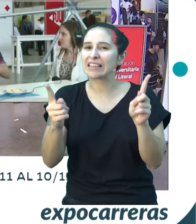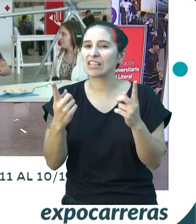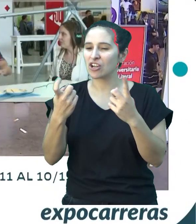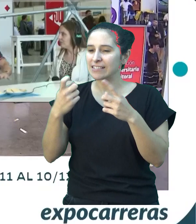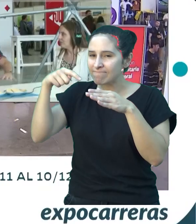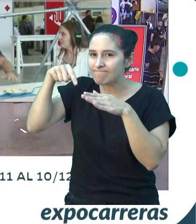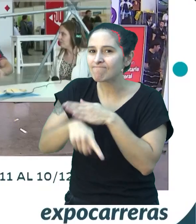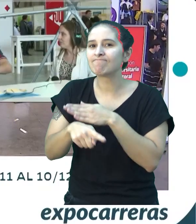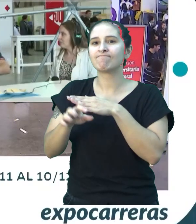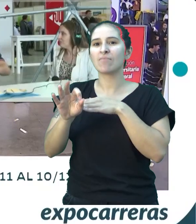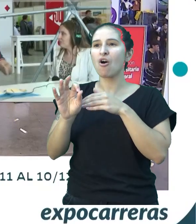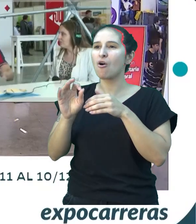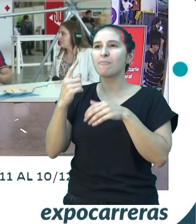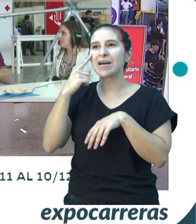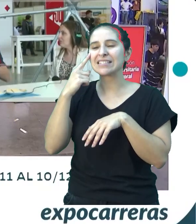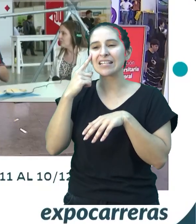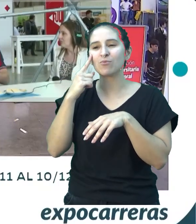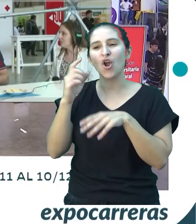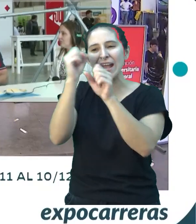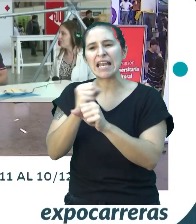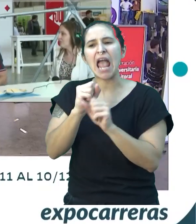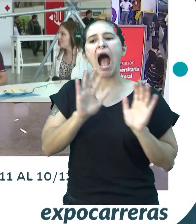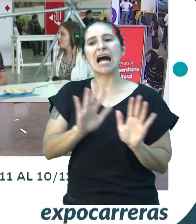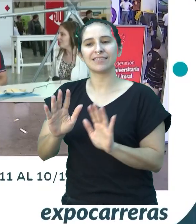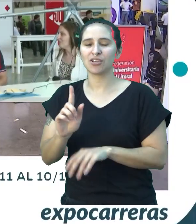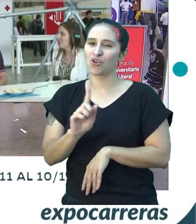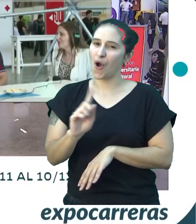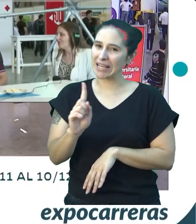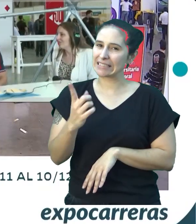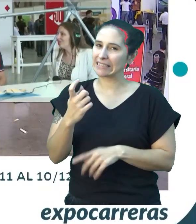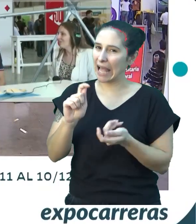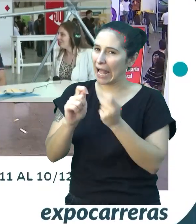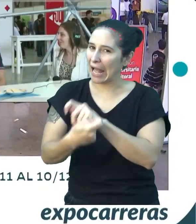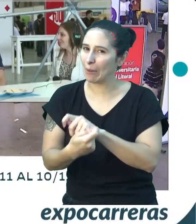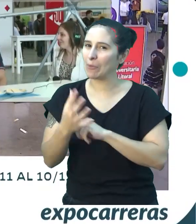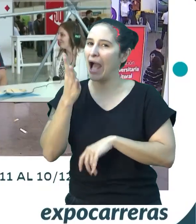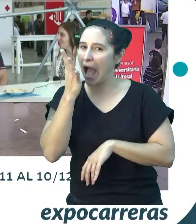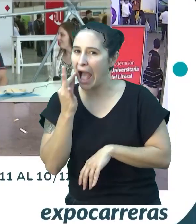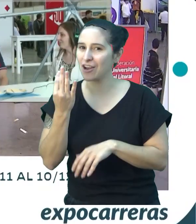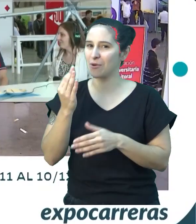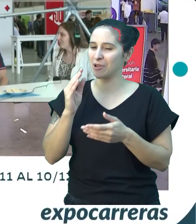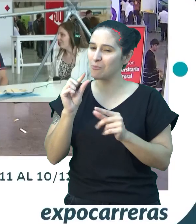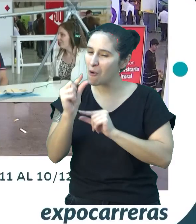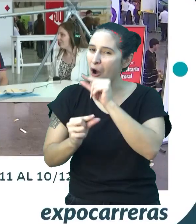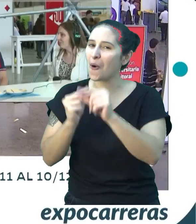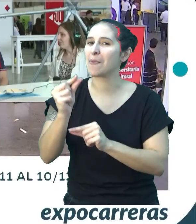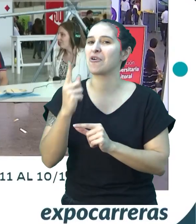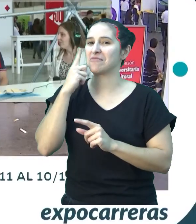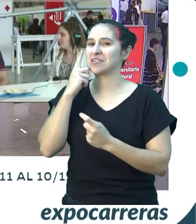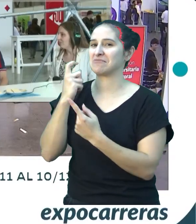che, bueno, esto no es tan así, lo podés agarrar con pinza y nada, se allana un poquito el camino. Nico, ¿cómo planificás tu